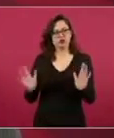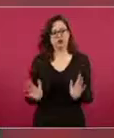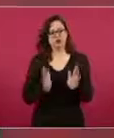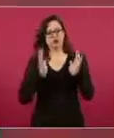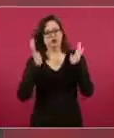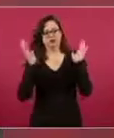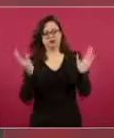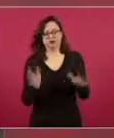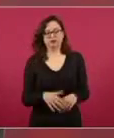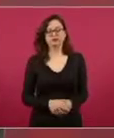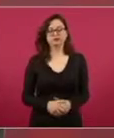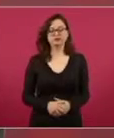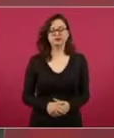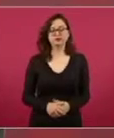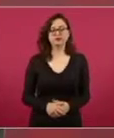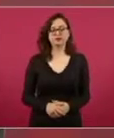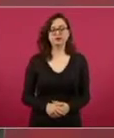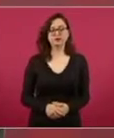y a los maestros.